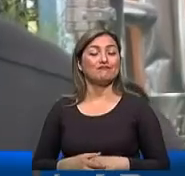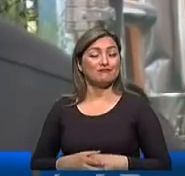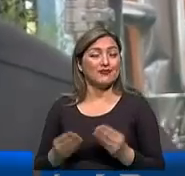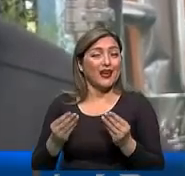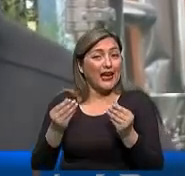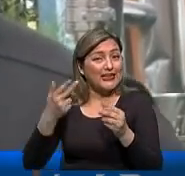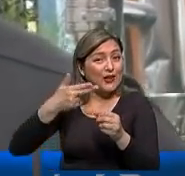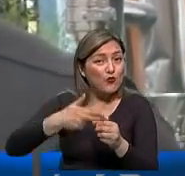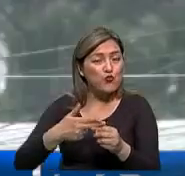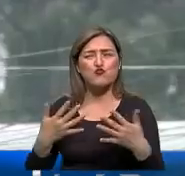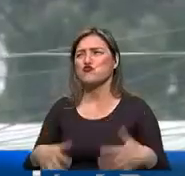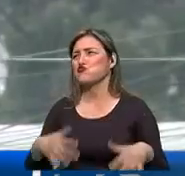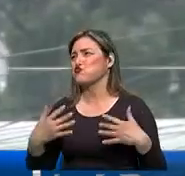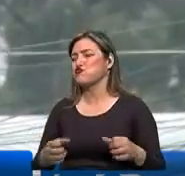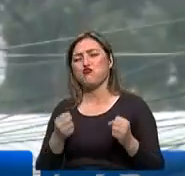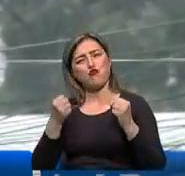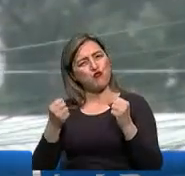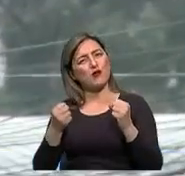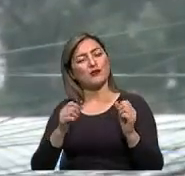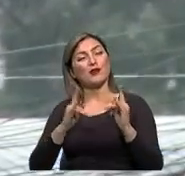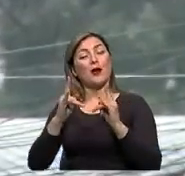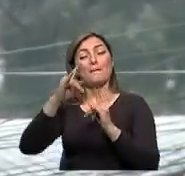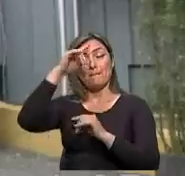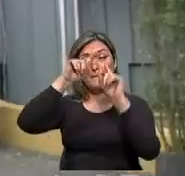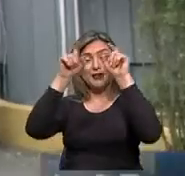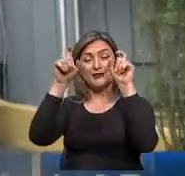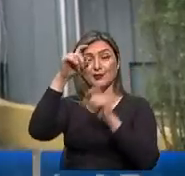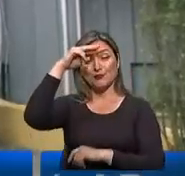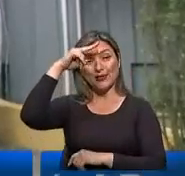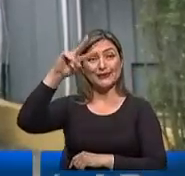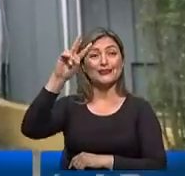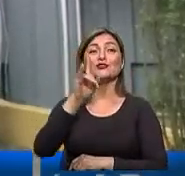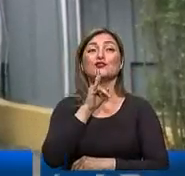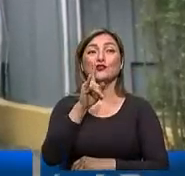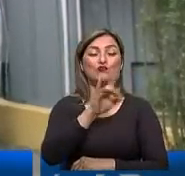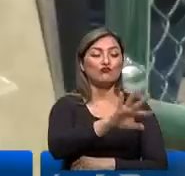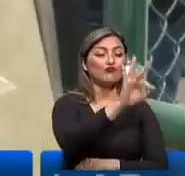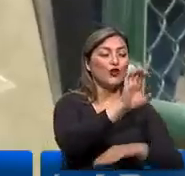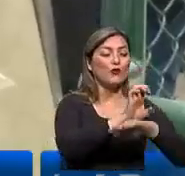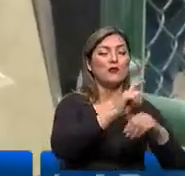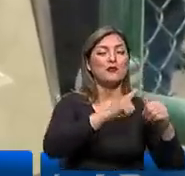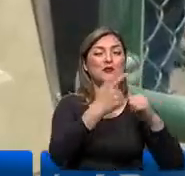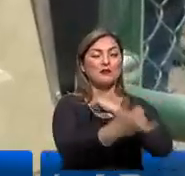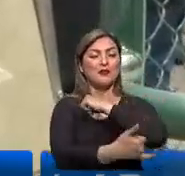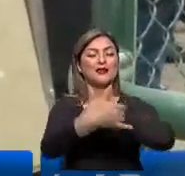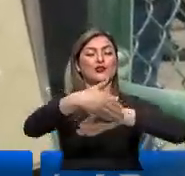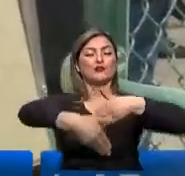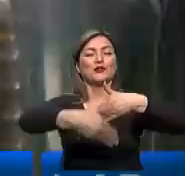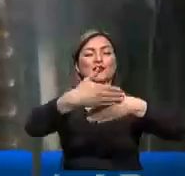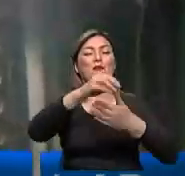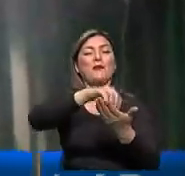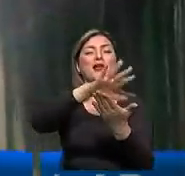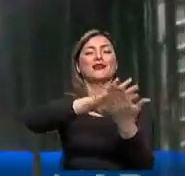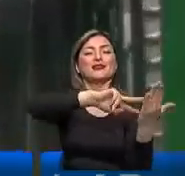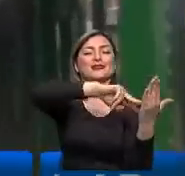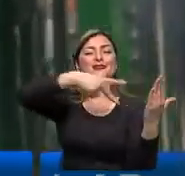calidad de combustibles es muy alta. La empresa mexicano-estadounidense escogió a Ecuador como el primer país sudamericano para implementar esta tecnología.